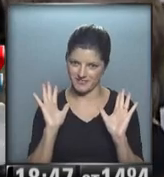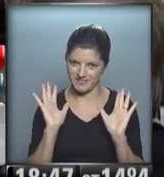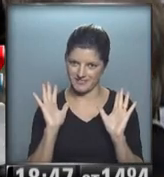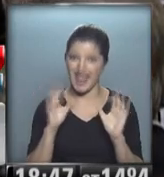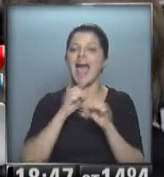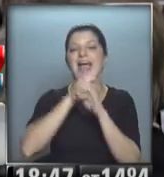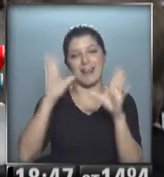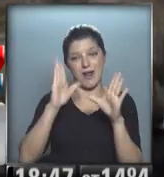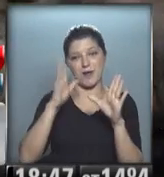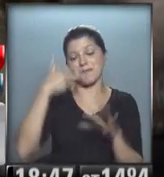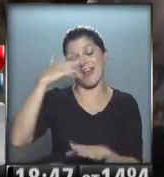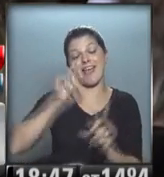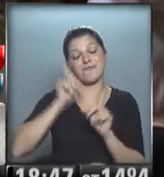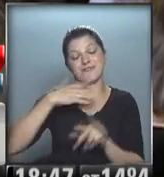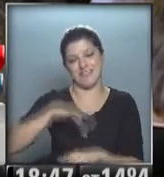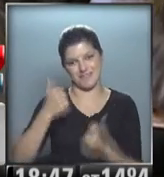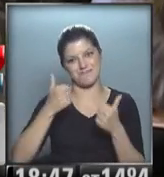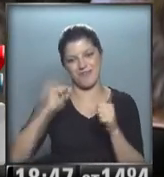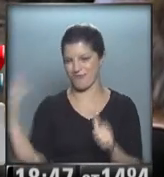Digo para evitar cualquier malentendido.